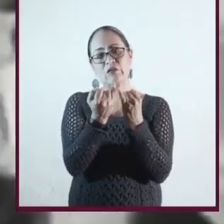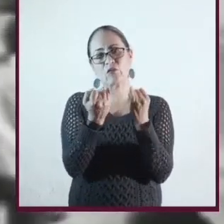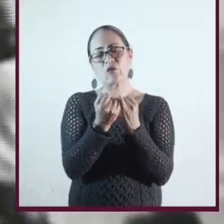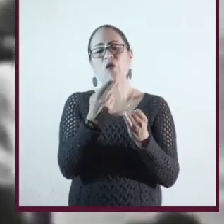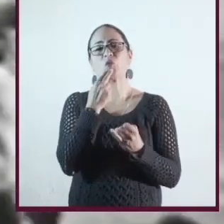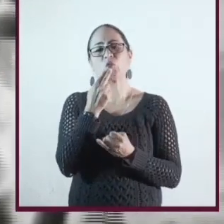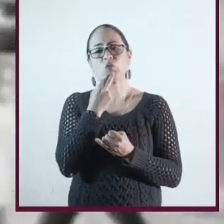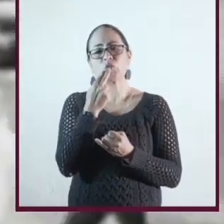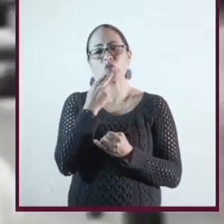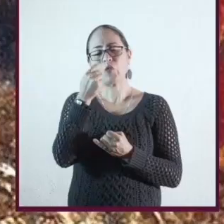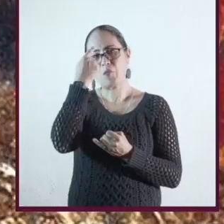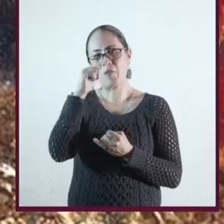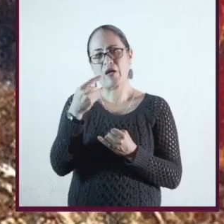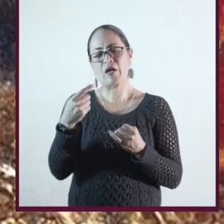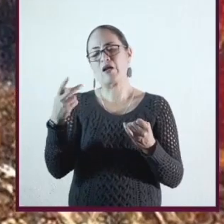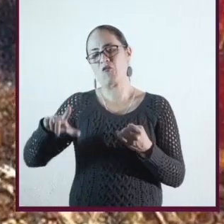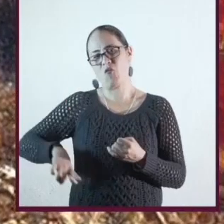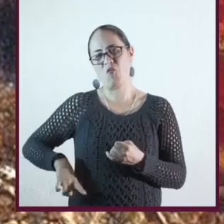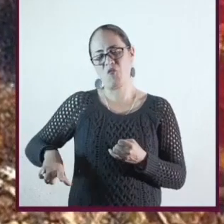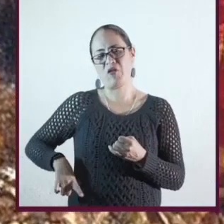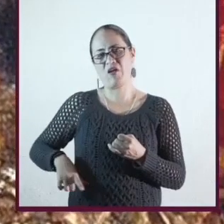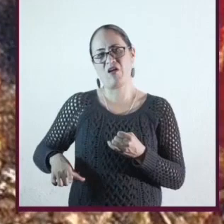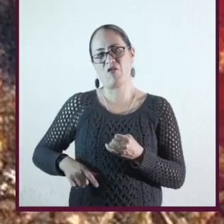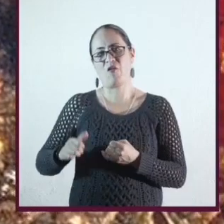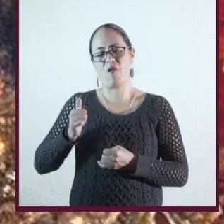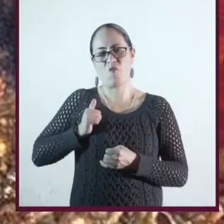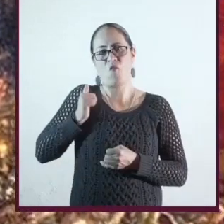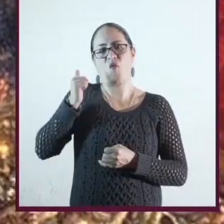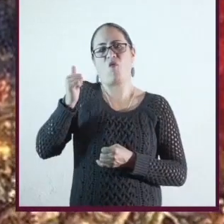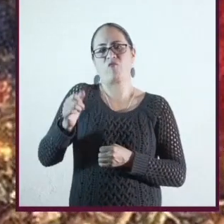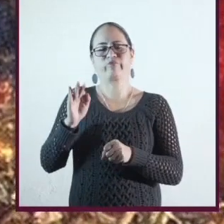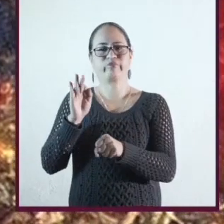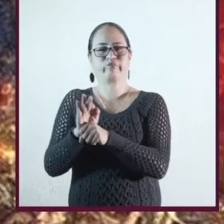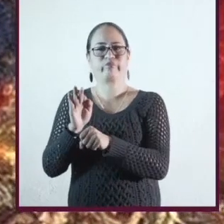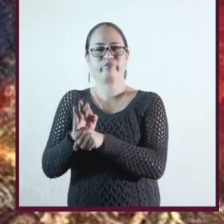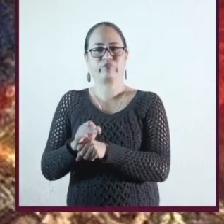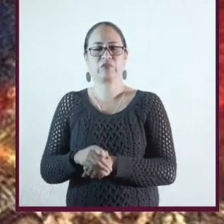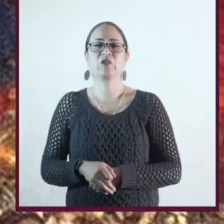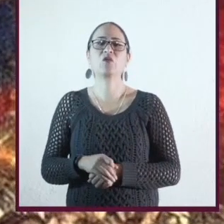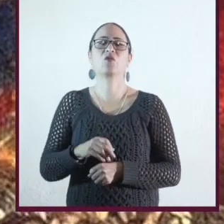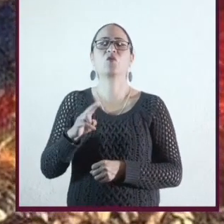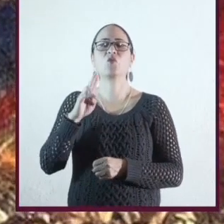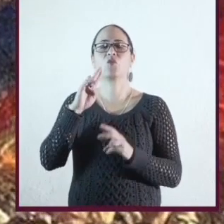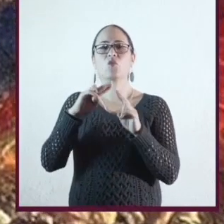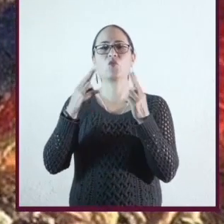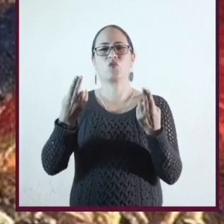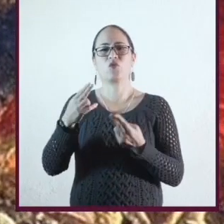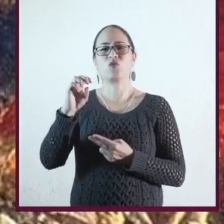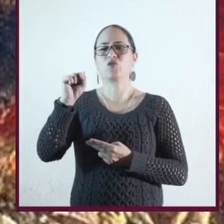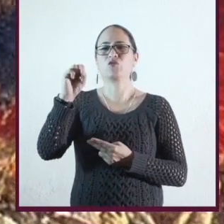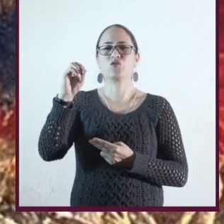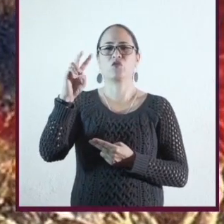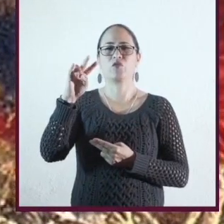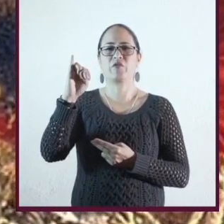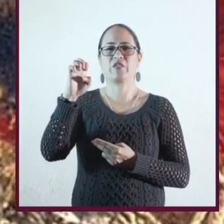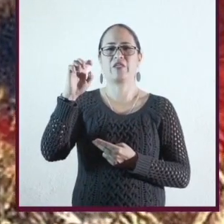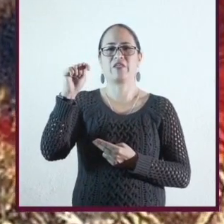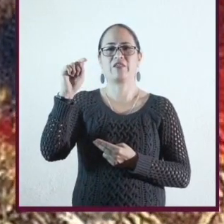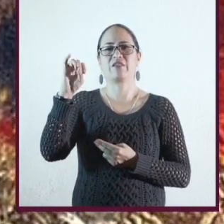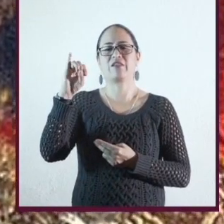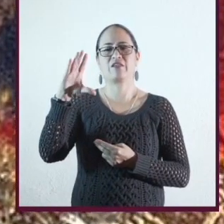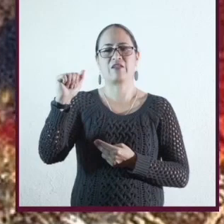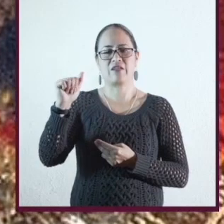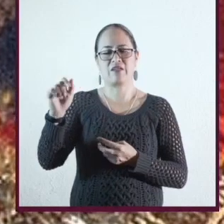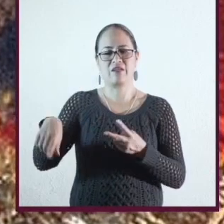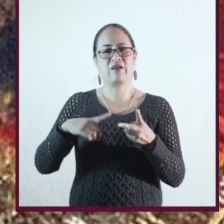En la Unión Soviética, el líder de los bolcheviques, Vladimir Ilich Lenin, estaba consciente de la importancia del cine